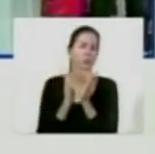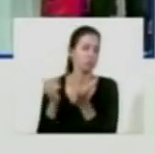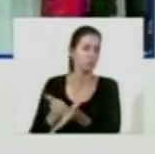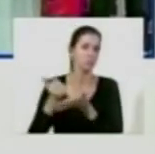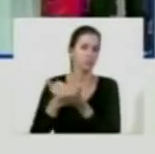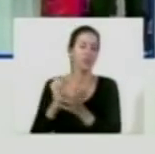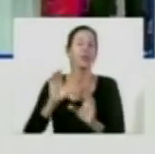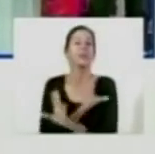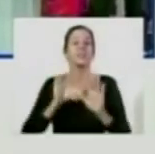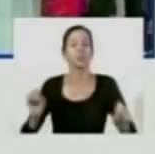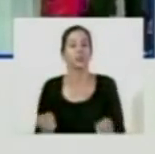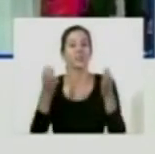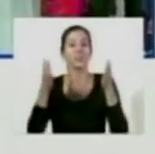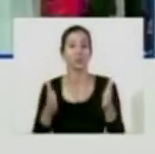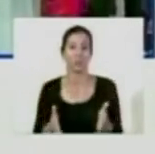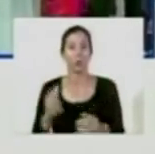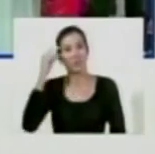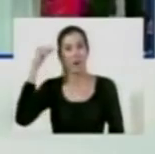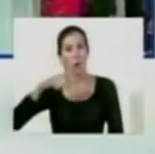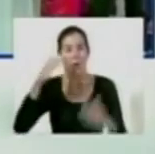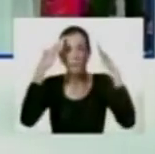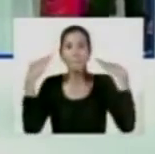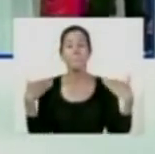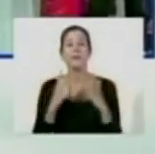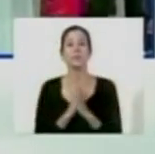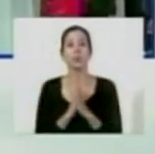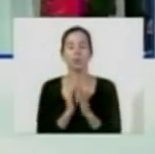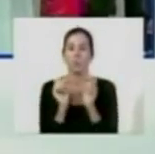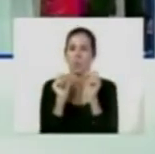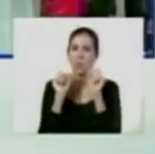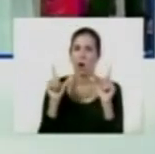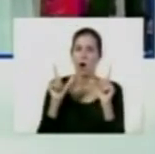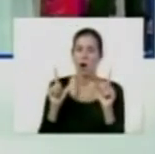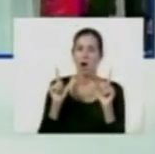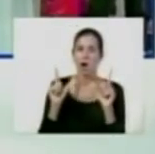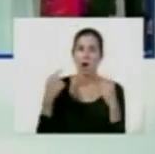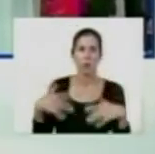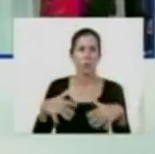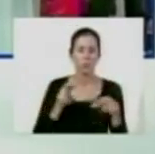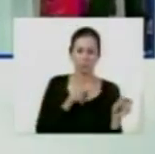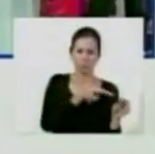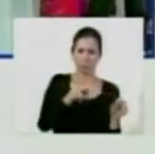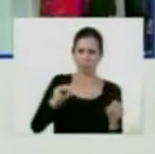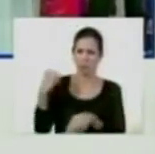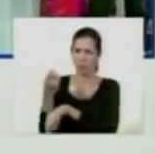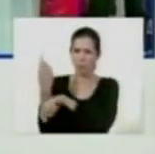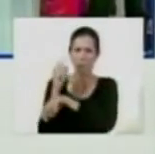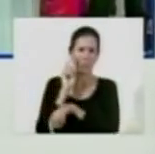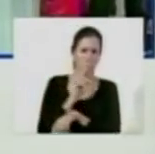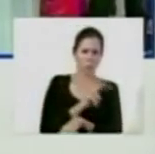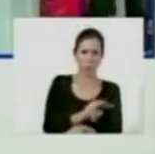Cristo el Redentor. Hoy día de la Divina Pastora, impresionantes las imágenes. Estábamos viendo aquí en pantalla